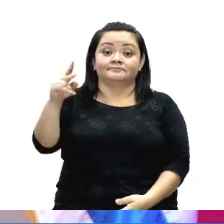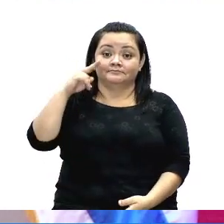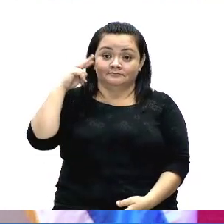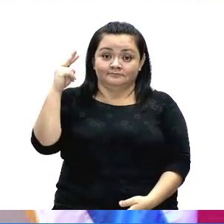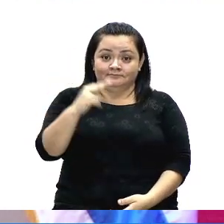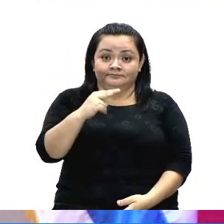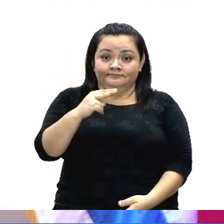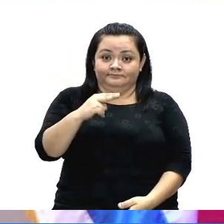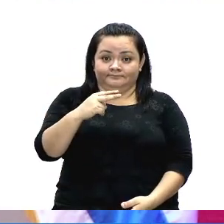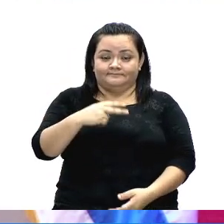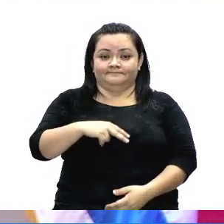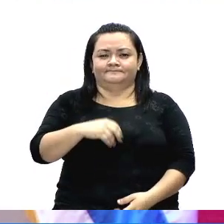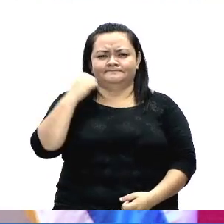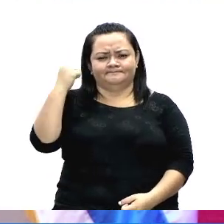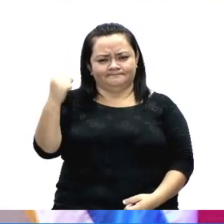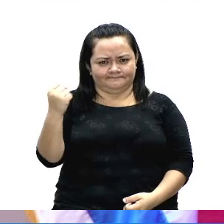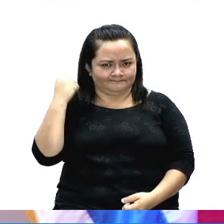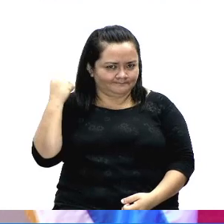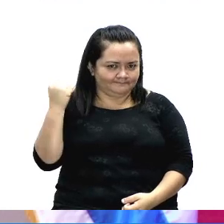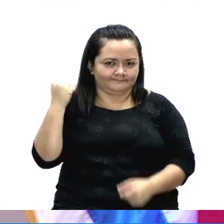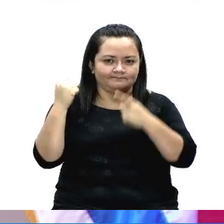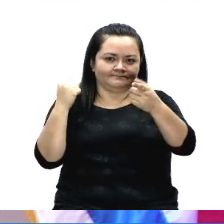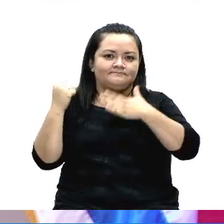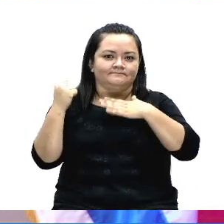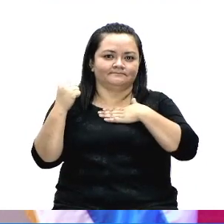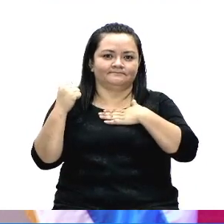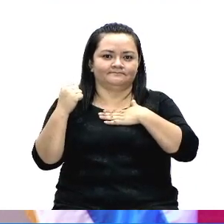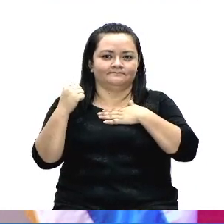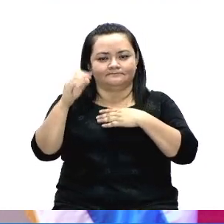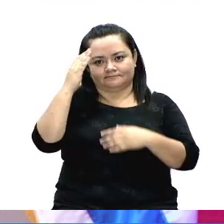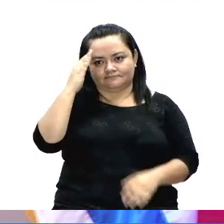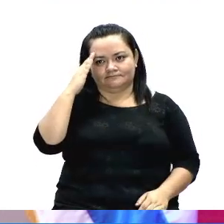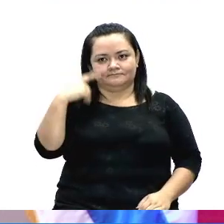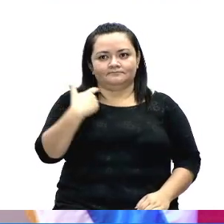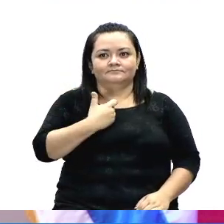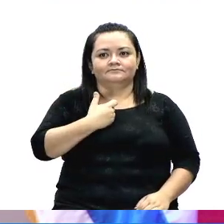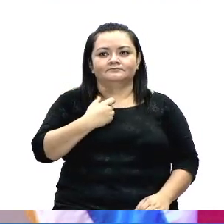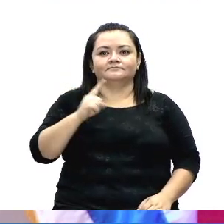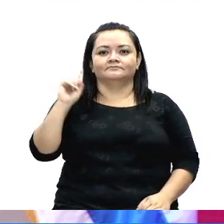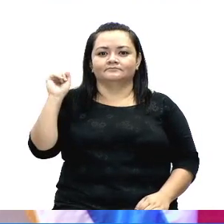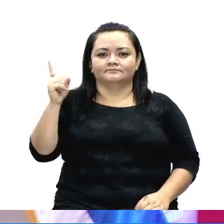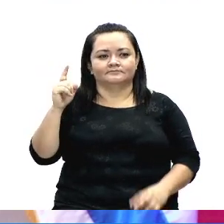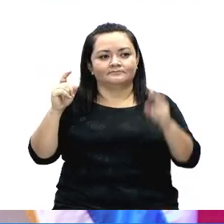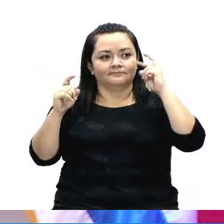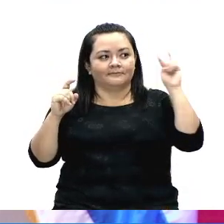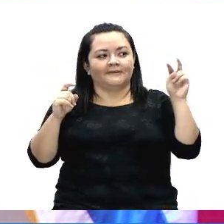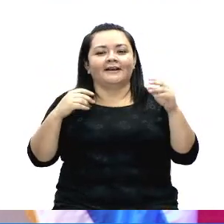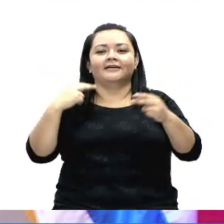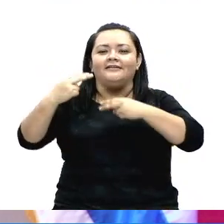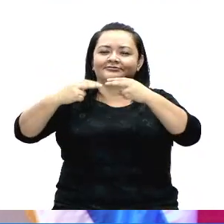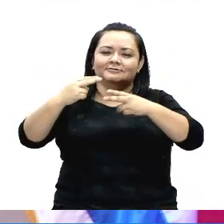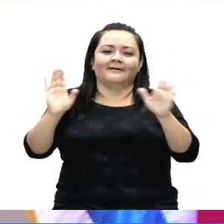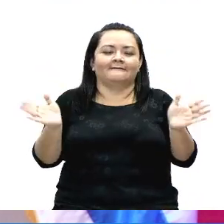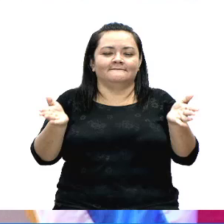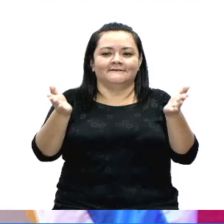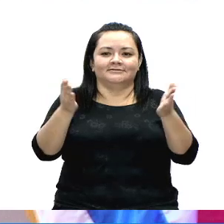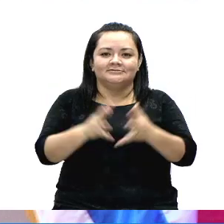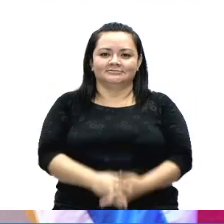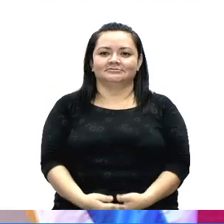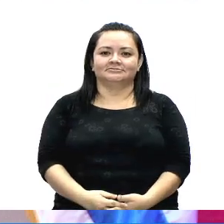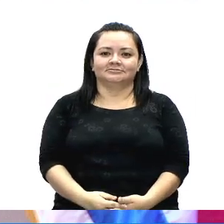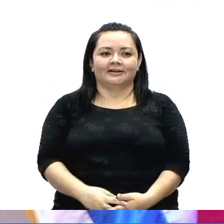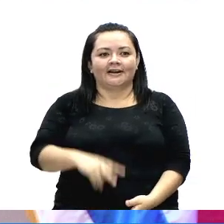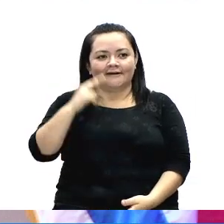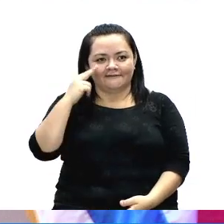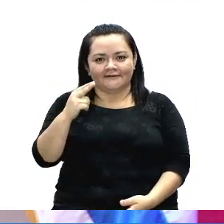ve con el valor que tú tienes sabe uno uno como maestro y ver generaciones que van avanzando y